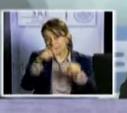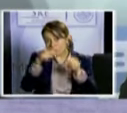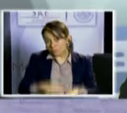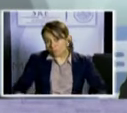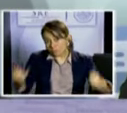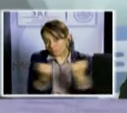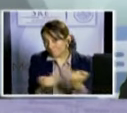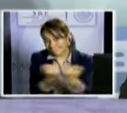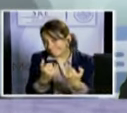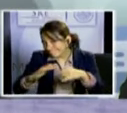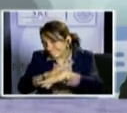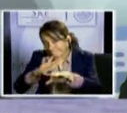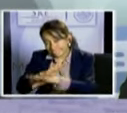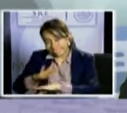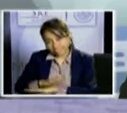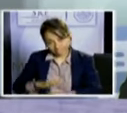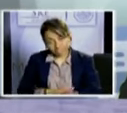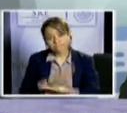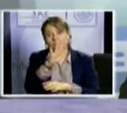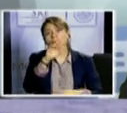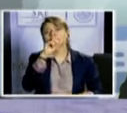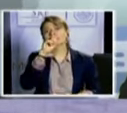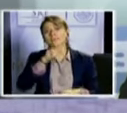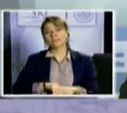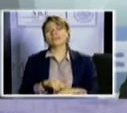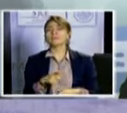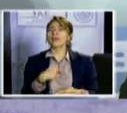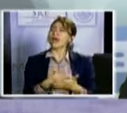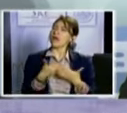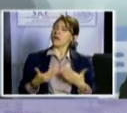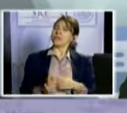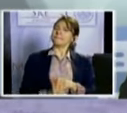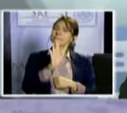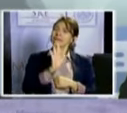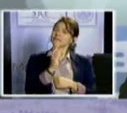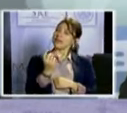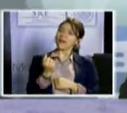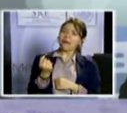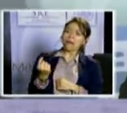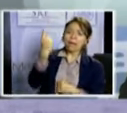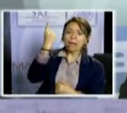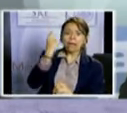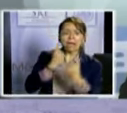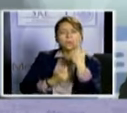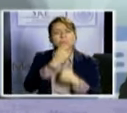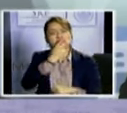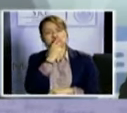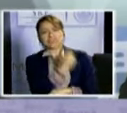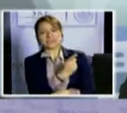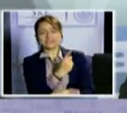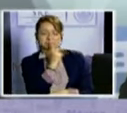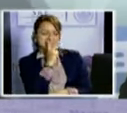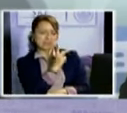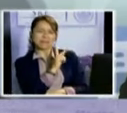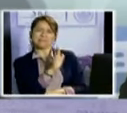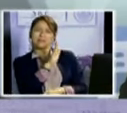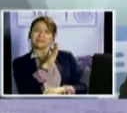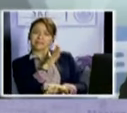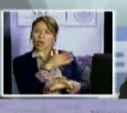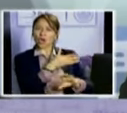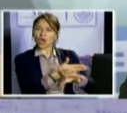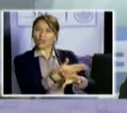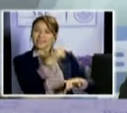fijan, crecientemente hay menos gente que habla de una guerra contra las drogas. La palabra en sí mismo yo creo que fue muy desafortunada. Yo